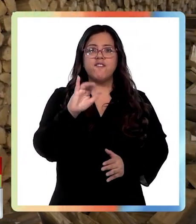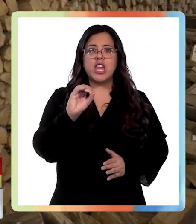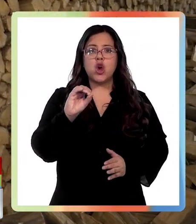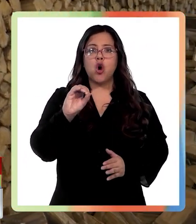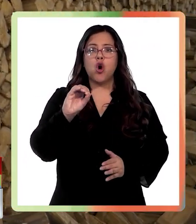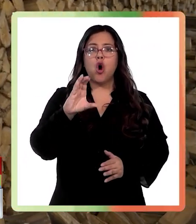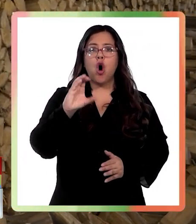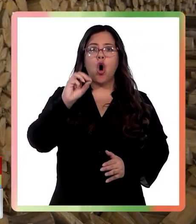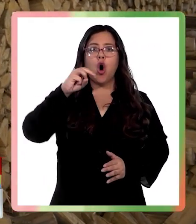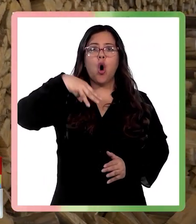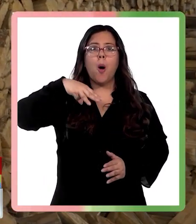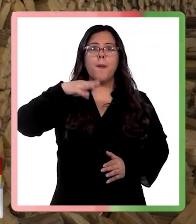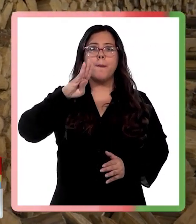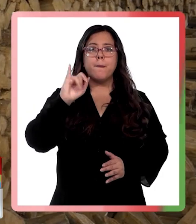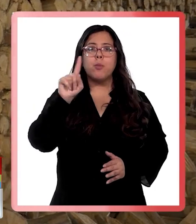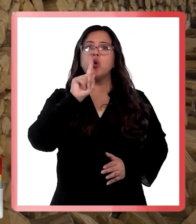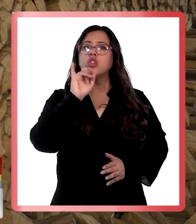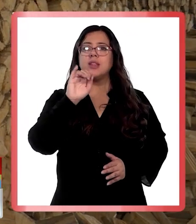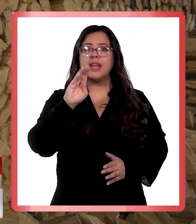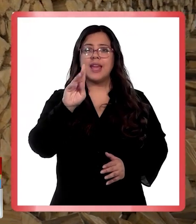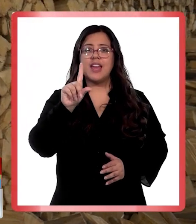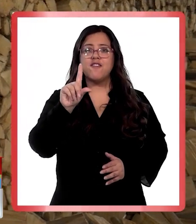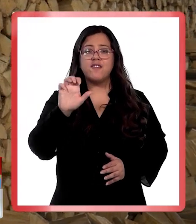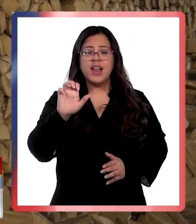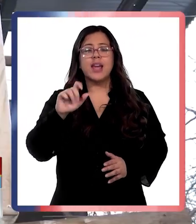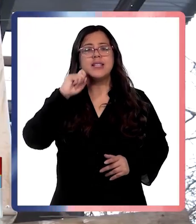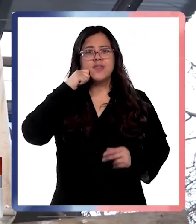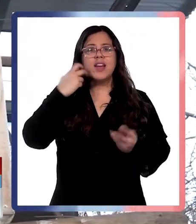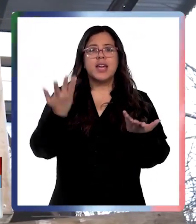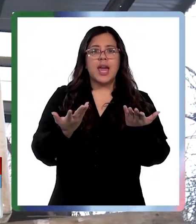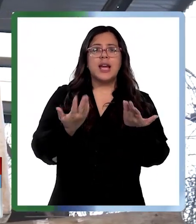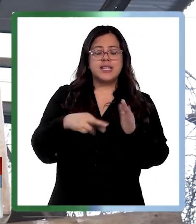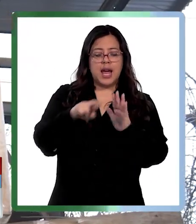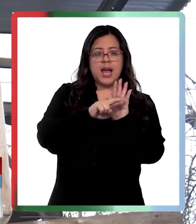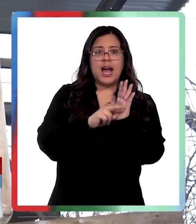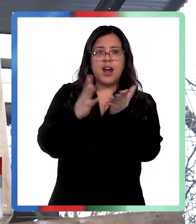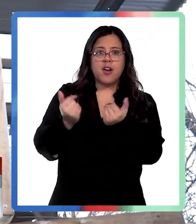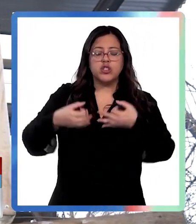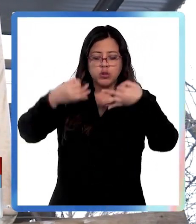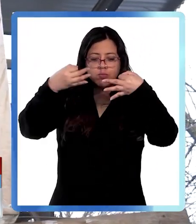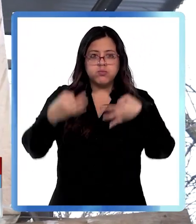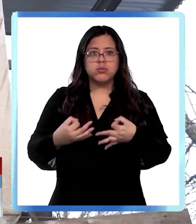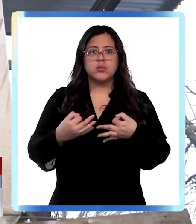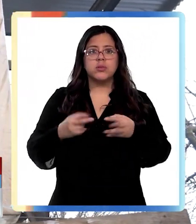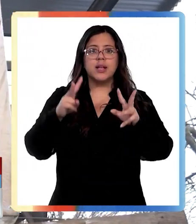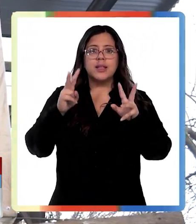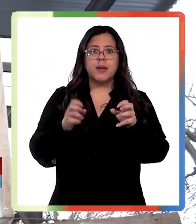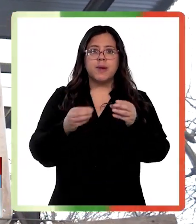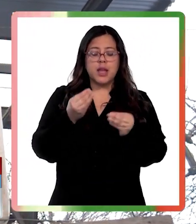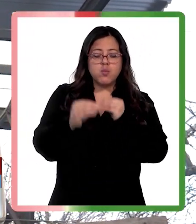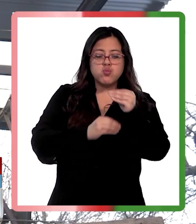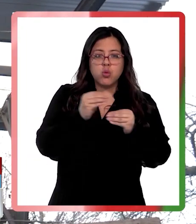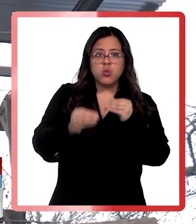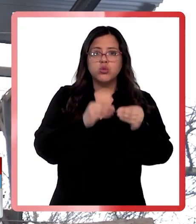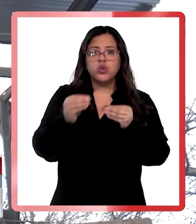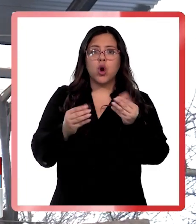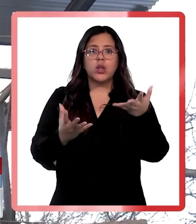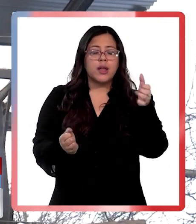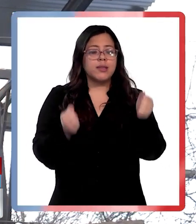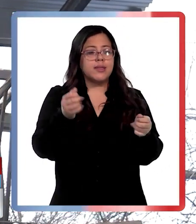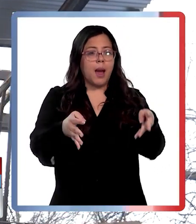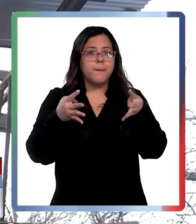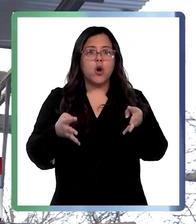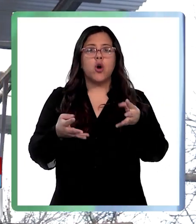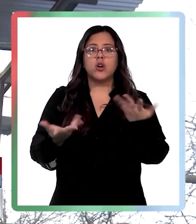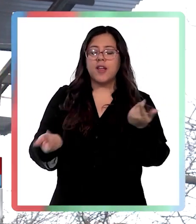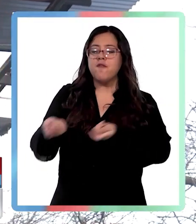biocombustibles, que tiene por objetivo establecer los requisitos aplicables a la producción, transporte y comercialización